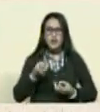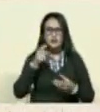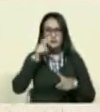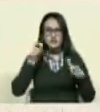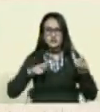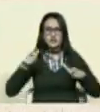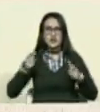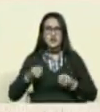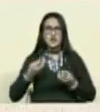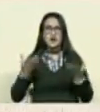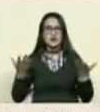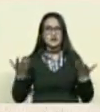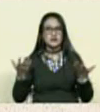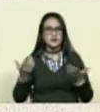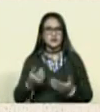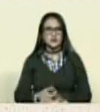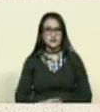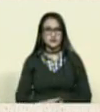de Medicina?